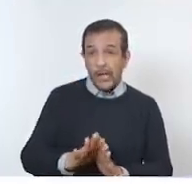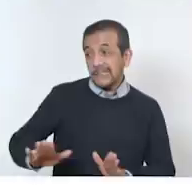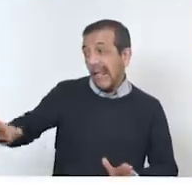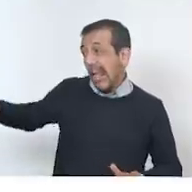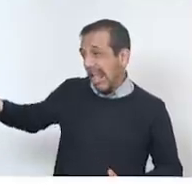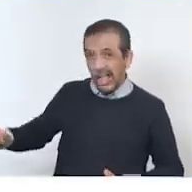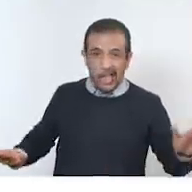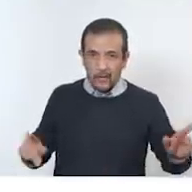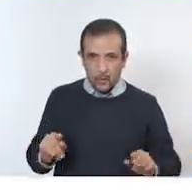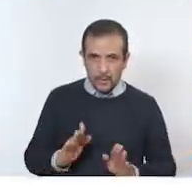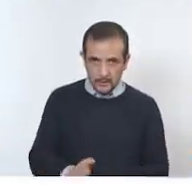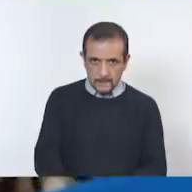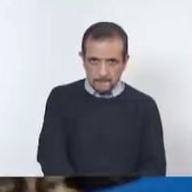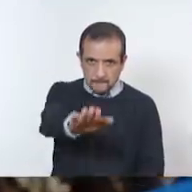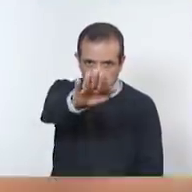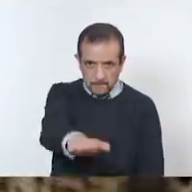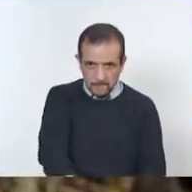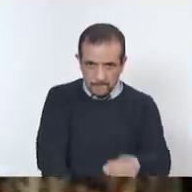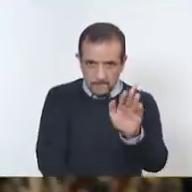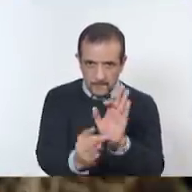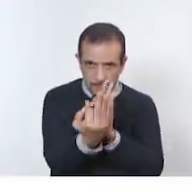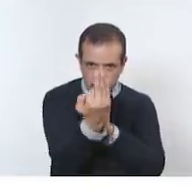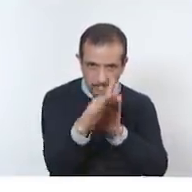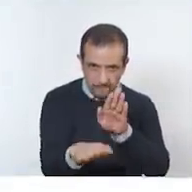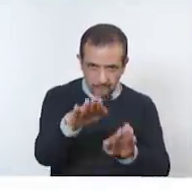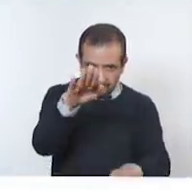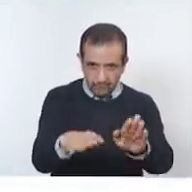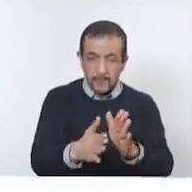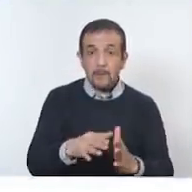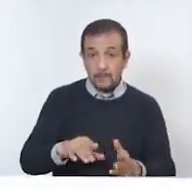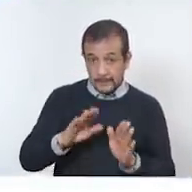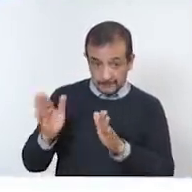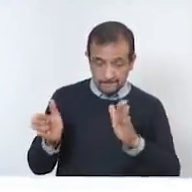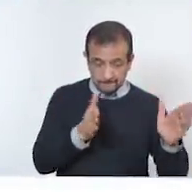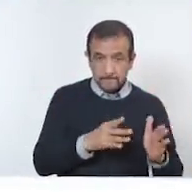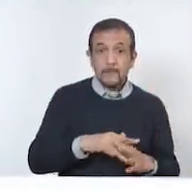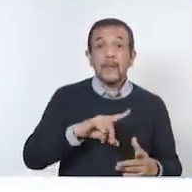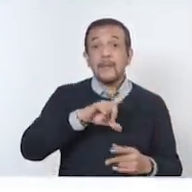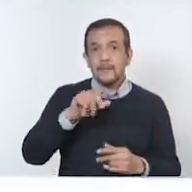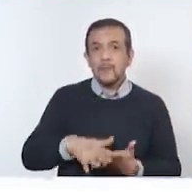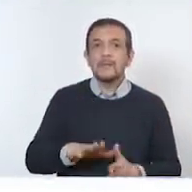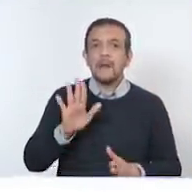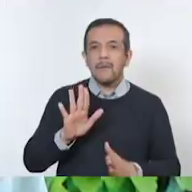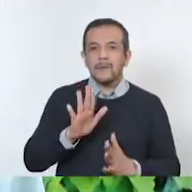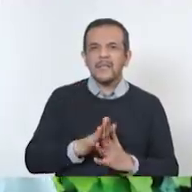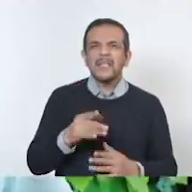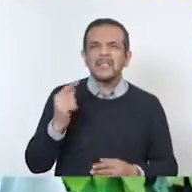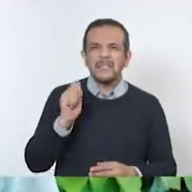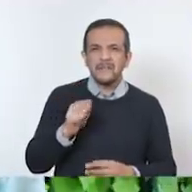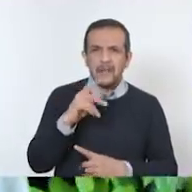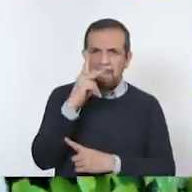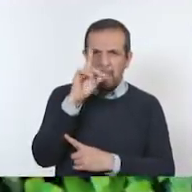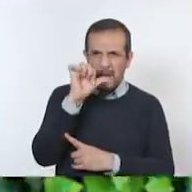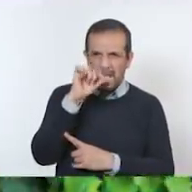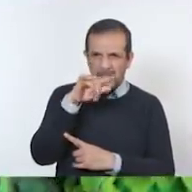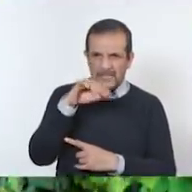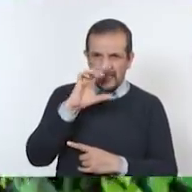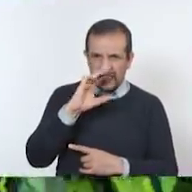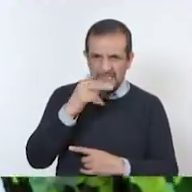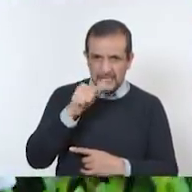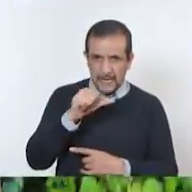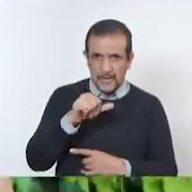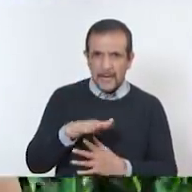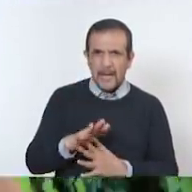lateral. Muy bien, vayan al frente. A continuación vamos a hacer una plancha lateral. ¿Qué es una plancha lateral? Nos vamos a